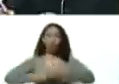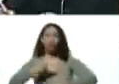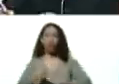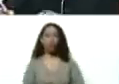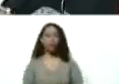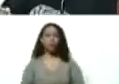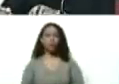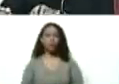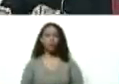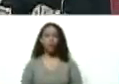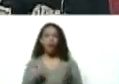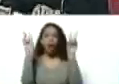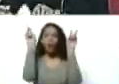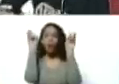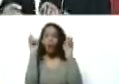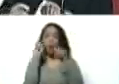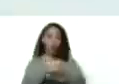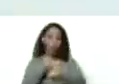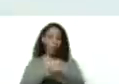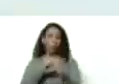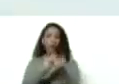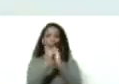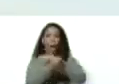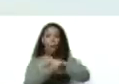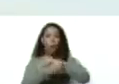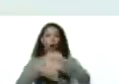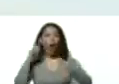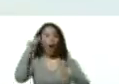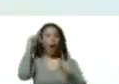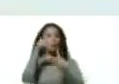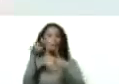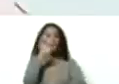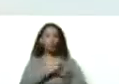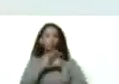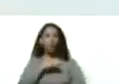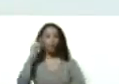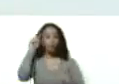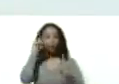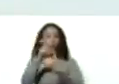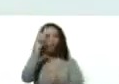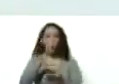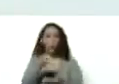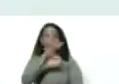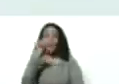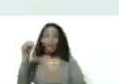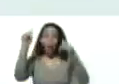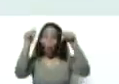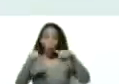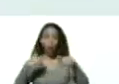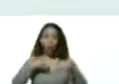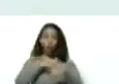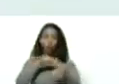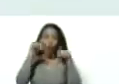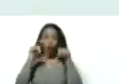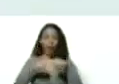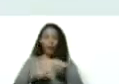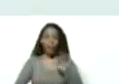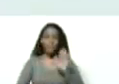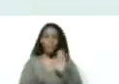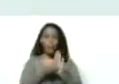de la nueva época de transición al socialismo rumbo al 2030, hoy estamos enmarcados